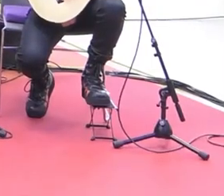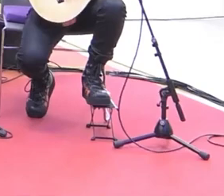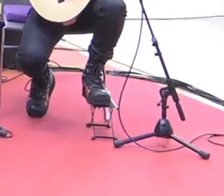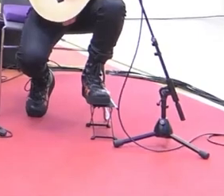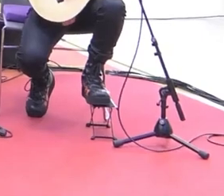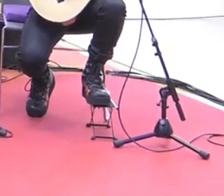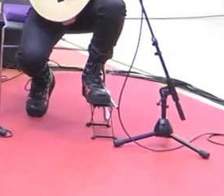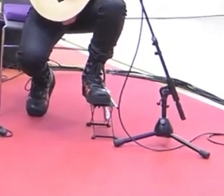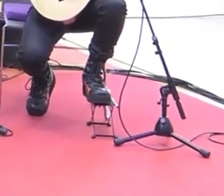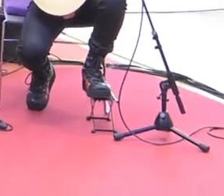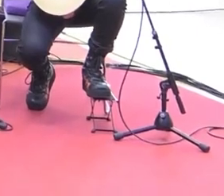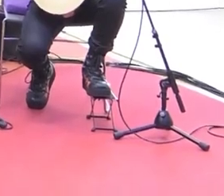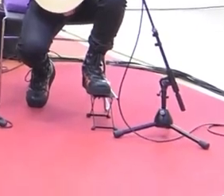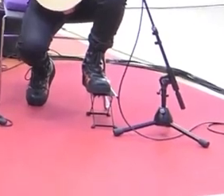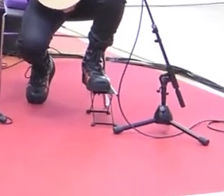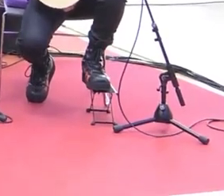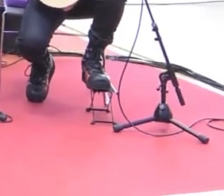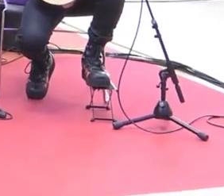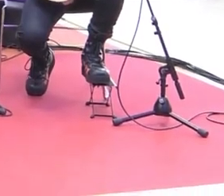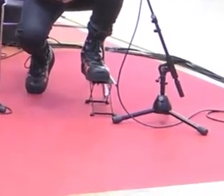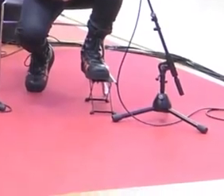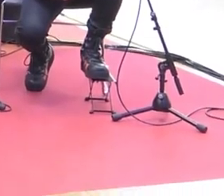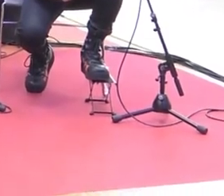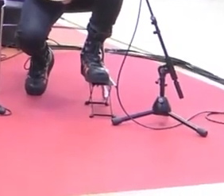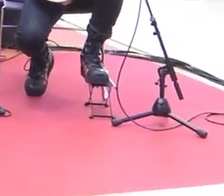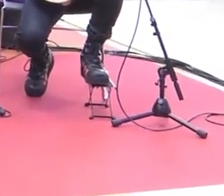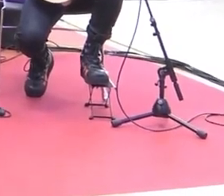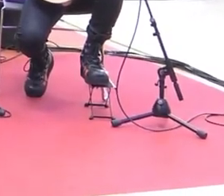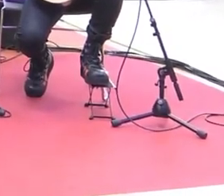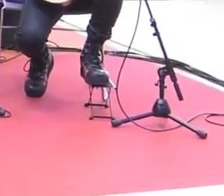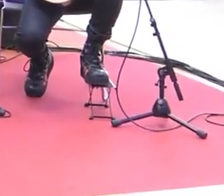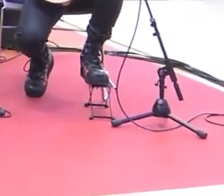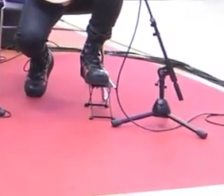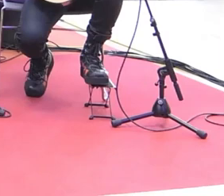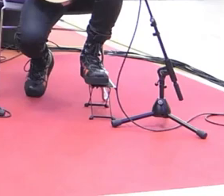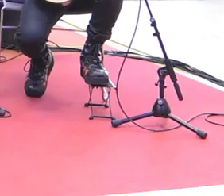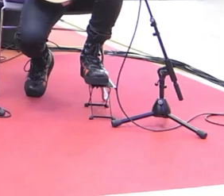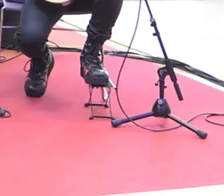es un gran día vaya a ser el sitio corazón